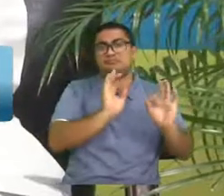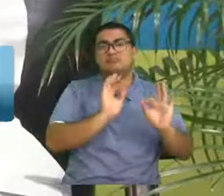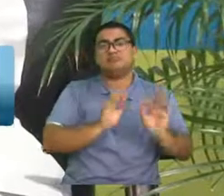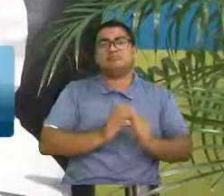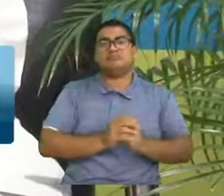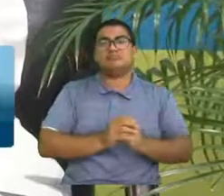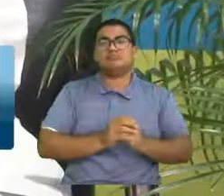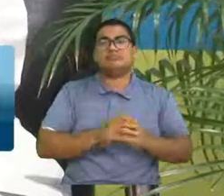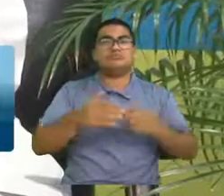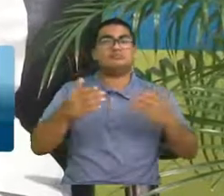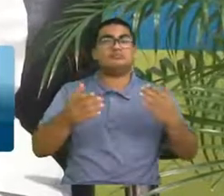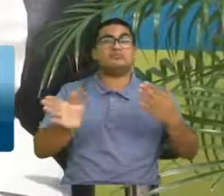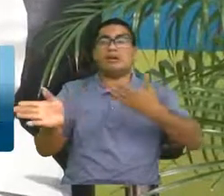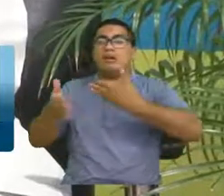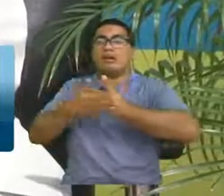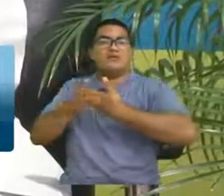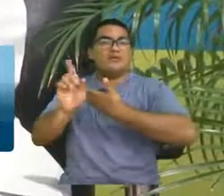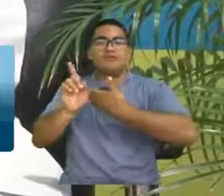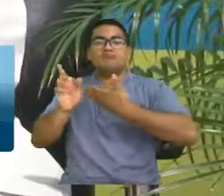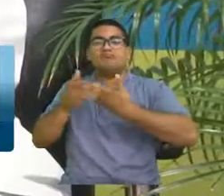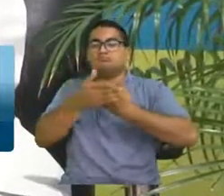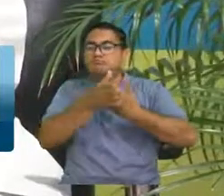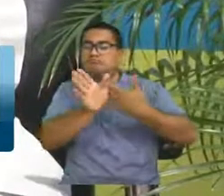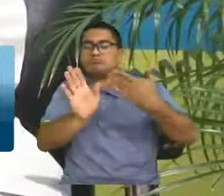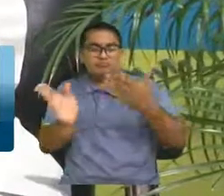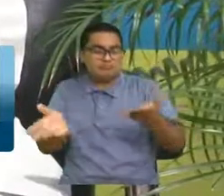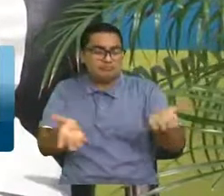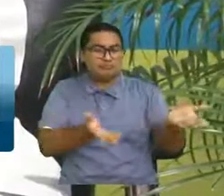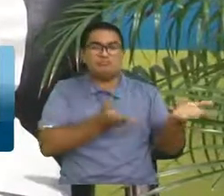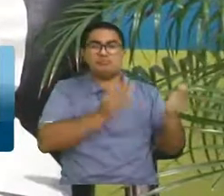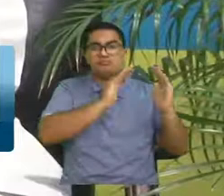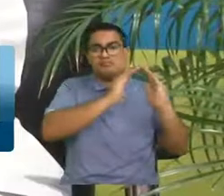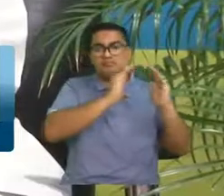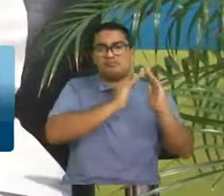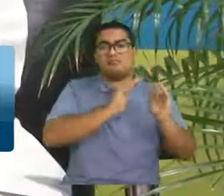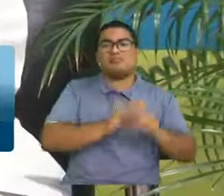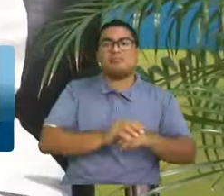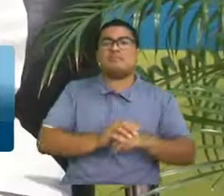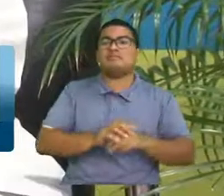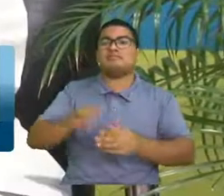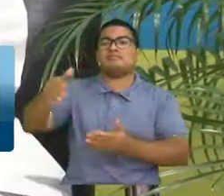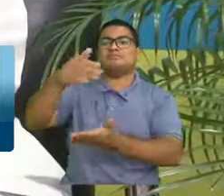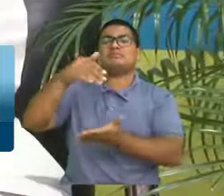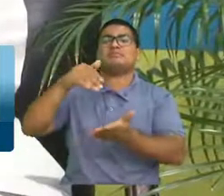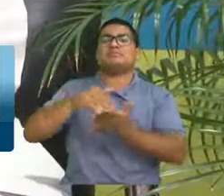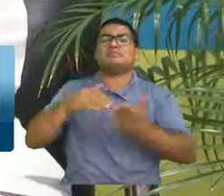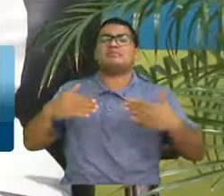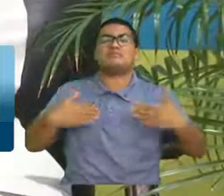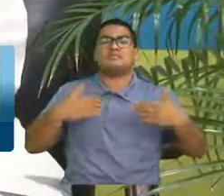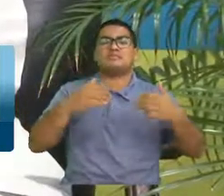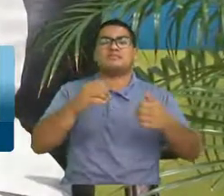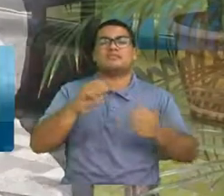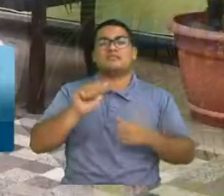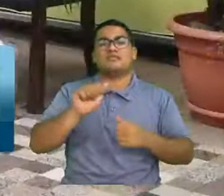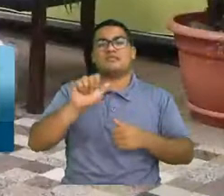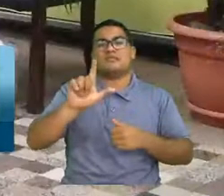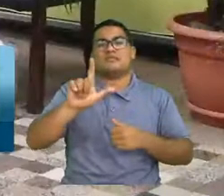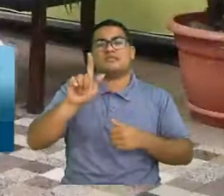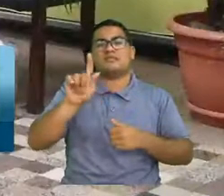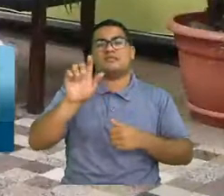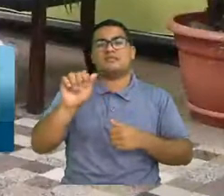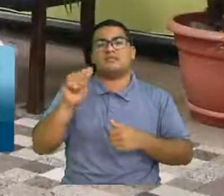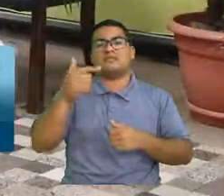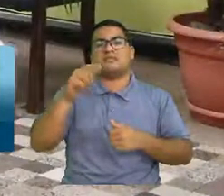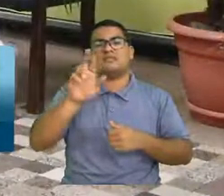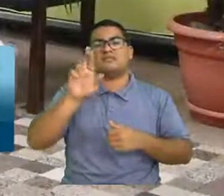puertas abiertas, entonces. Así es. En el caso de ustedes, del Centro de Salud Altagracia, ¿cuántos barrios? Le estoy preguntando esto para que la población